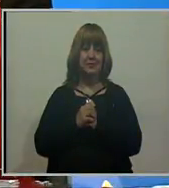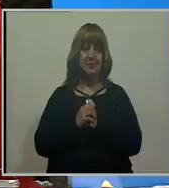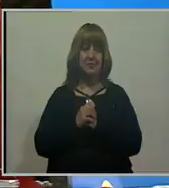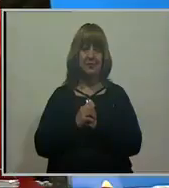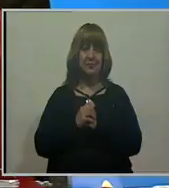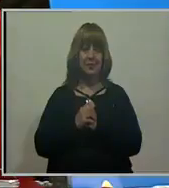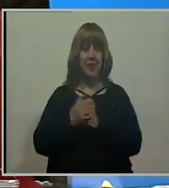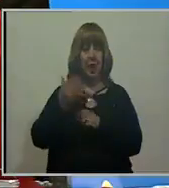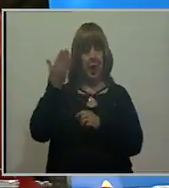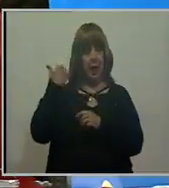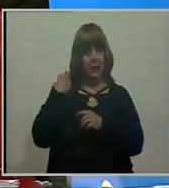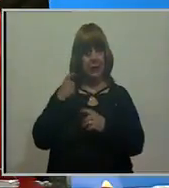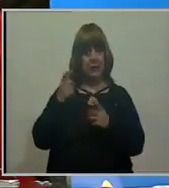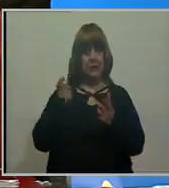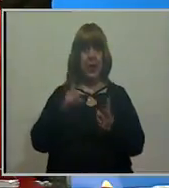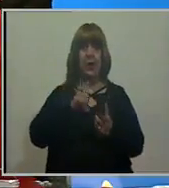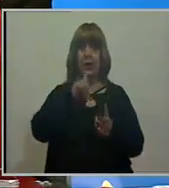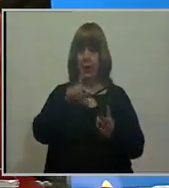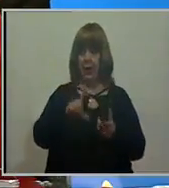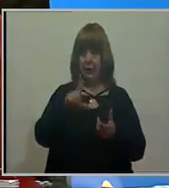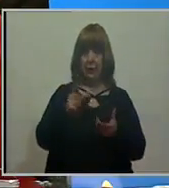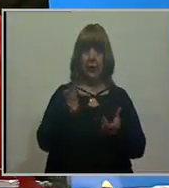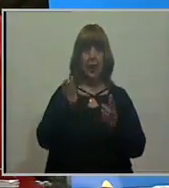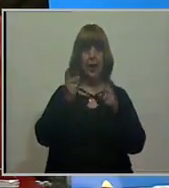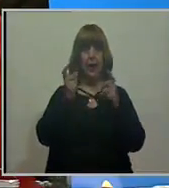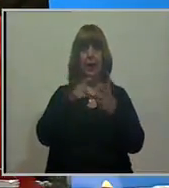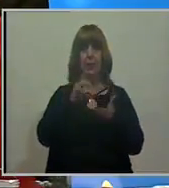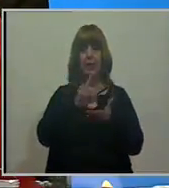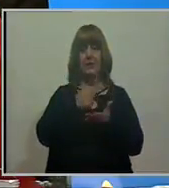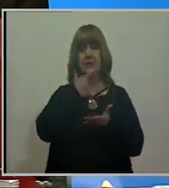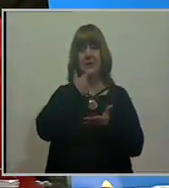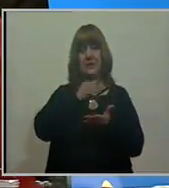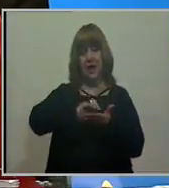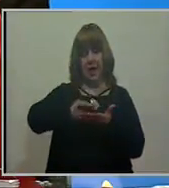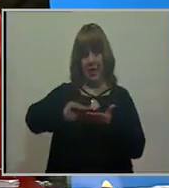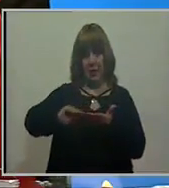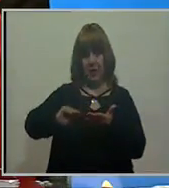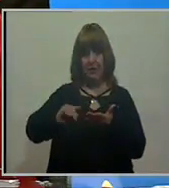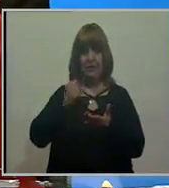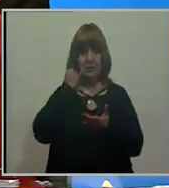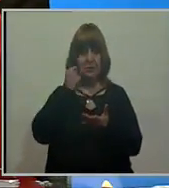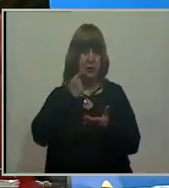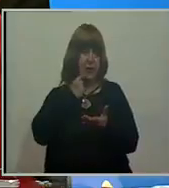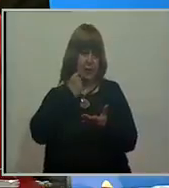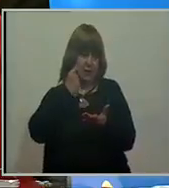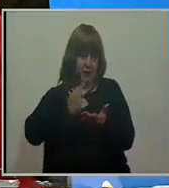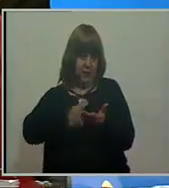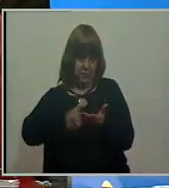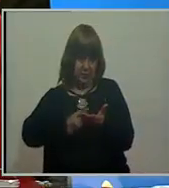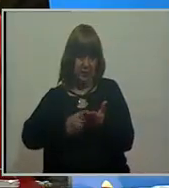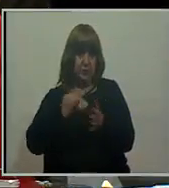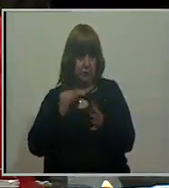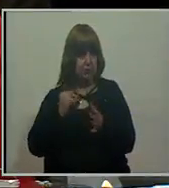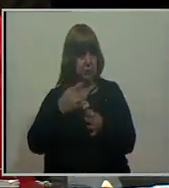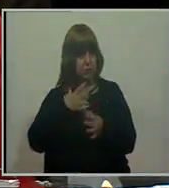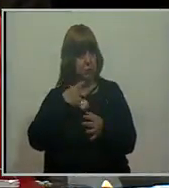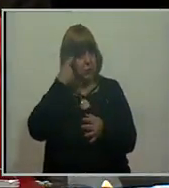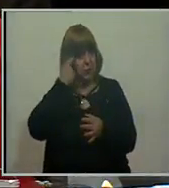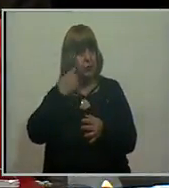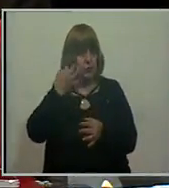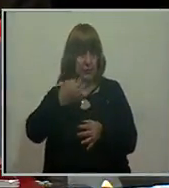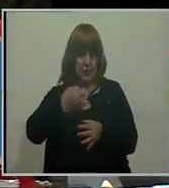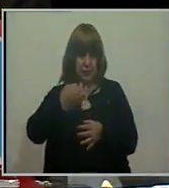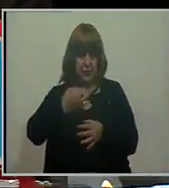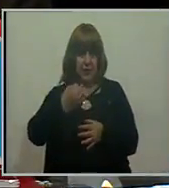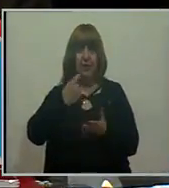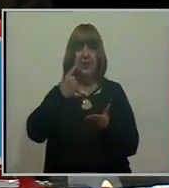Ayer la Cámara de Senadores de la provincia tomó una decisión que a mí me parece realmente acertada, ¿no?